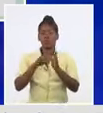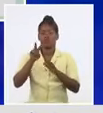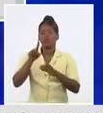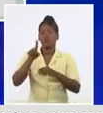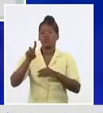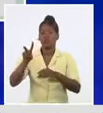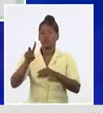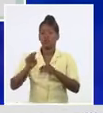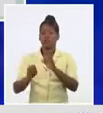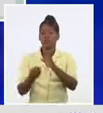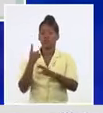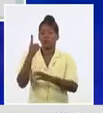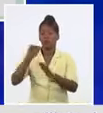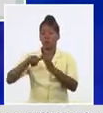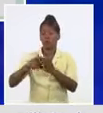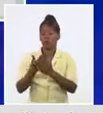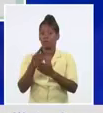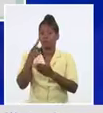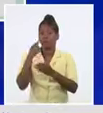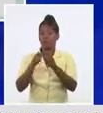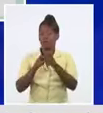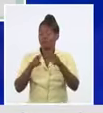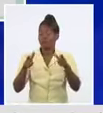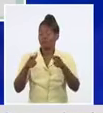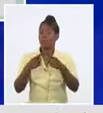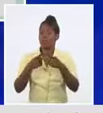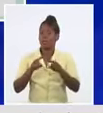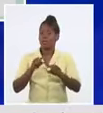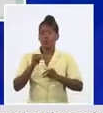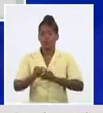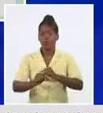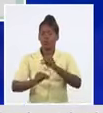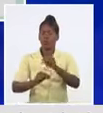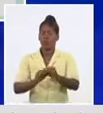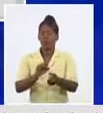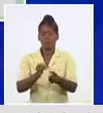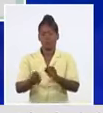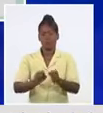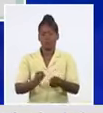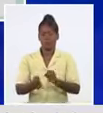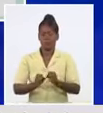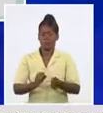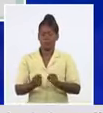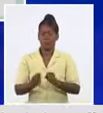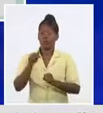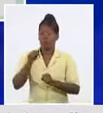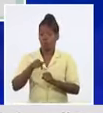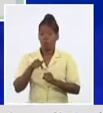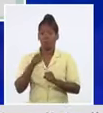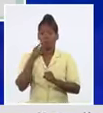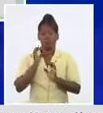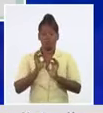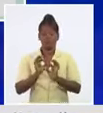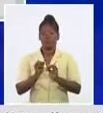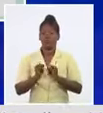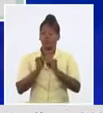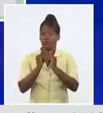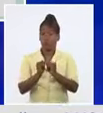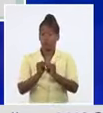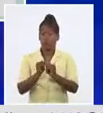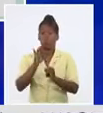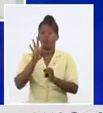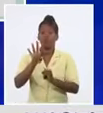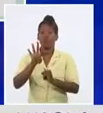elevado, aunque inferior al que teníamos hasta el día de ayer, y hoy se reportan 4